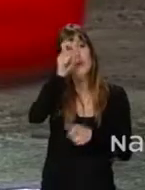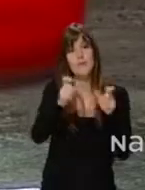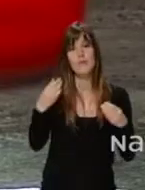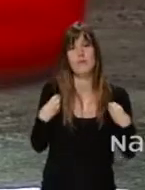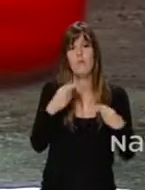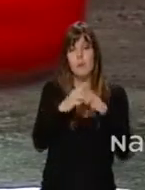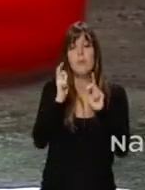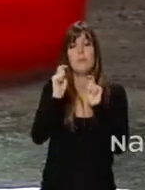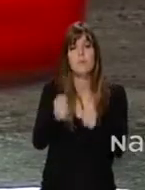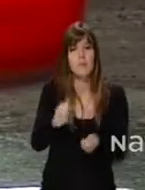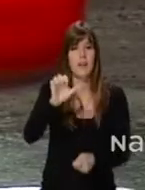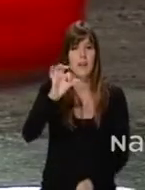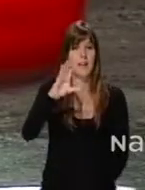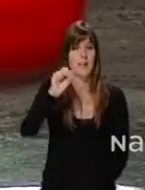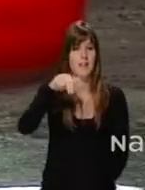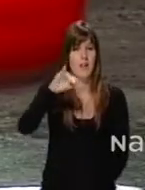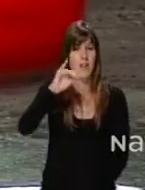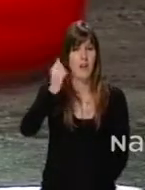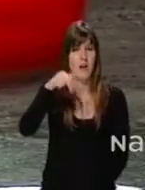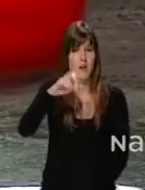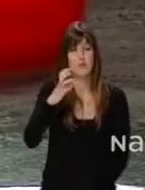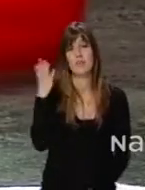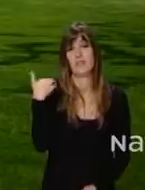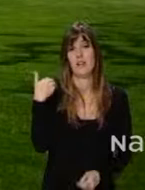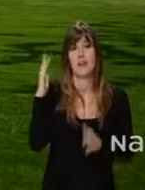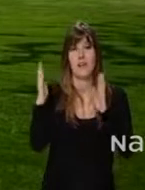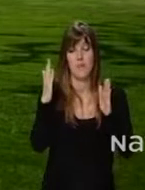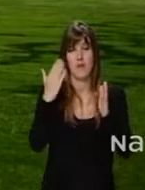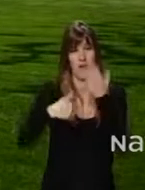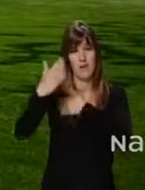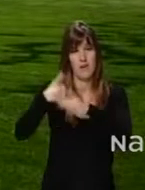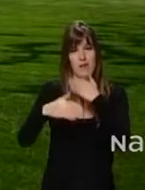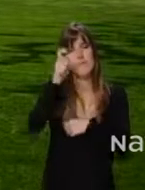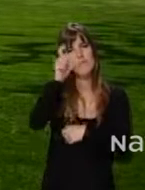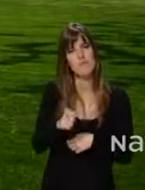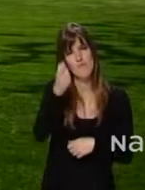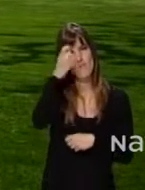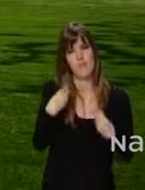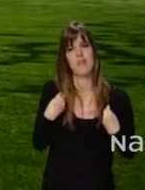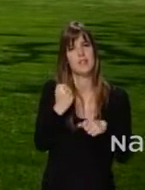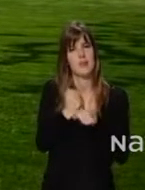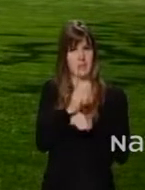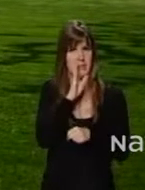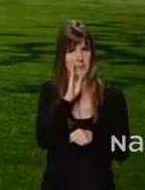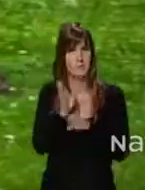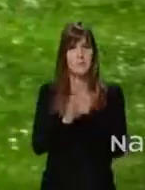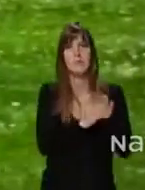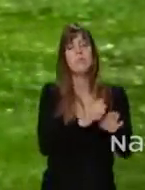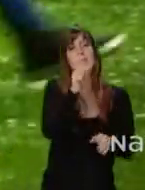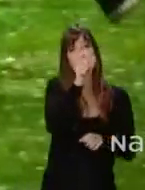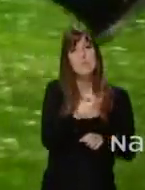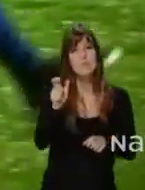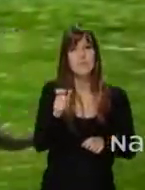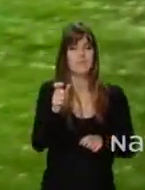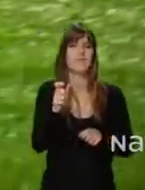de sus habitantes desempeñaba esa labor en la corte. De lo que también están orgullosos los urroztarras es de esta